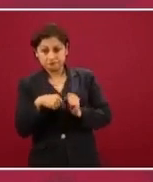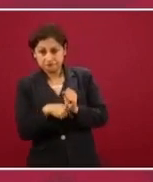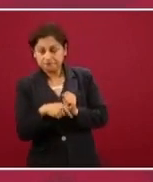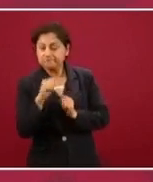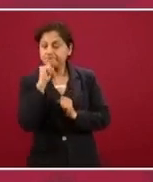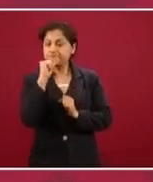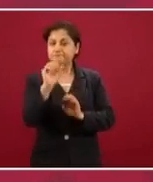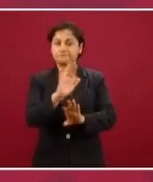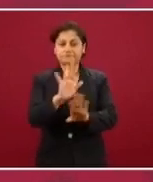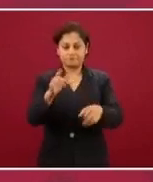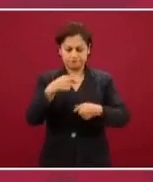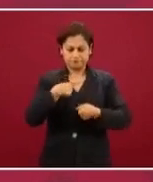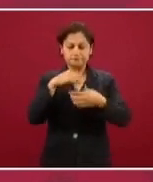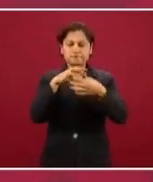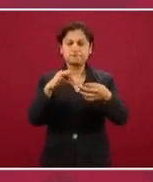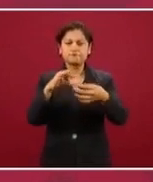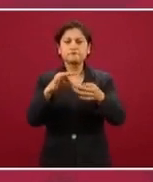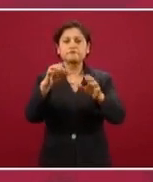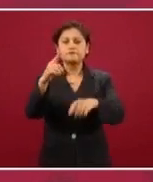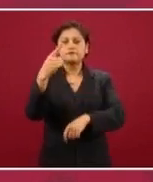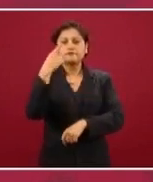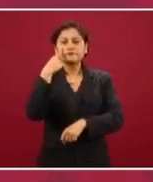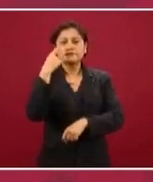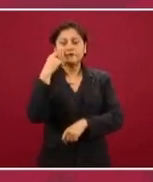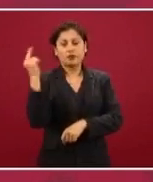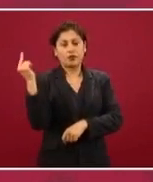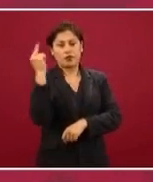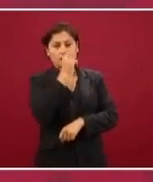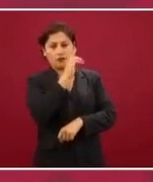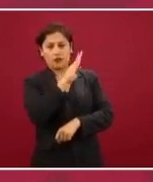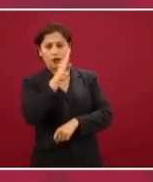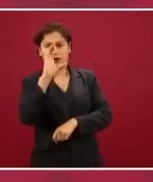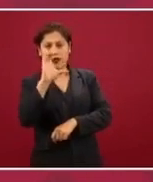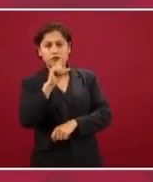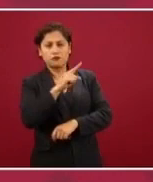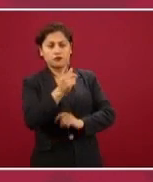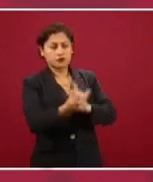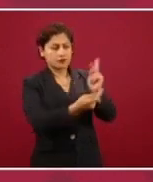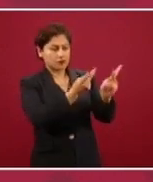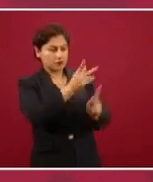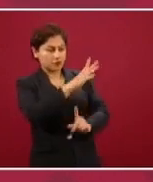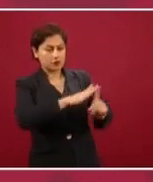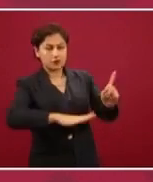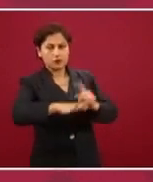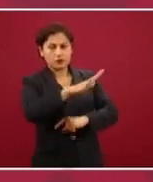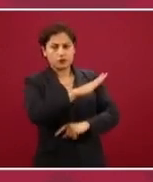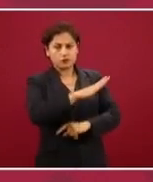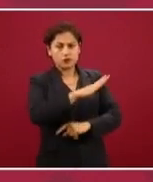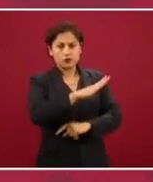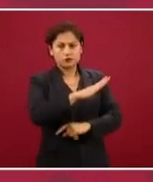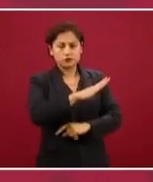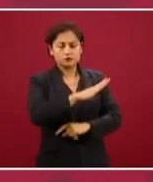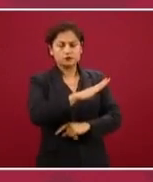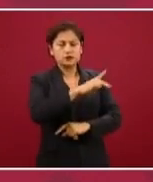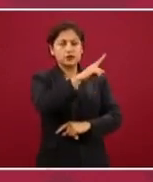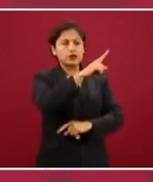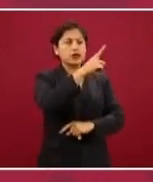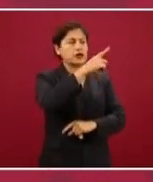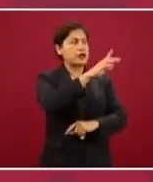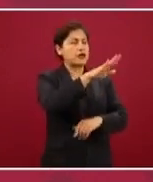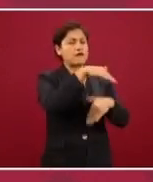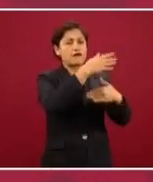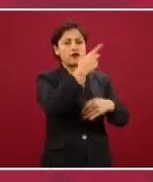Que si se lleva a cabo la consulta, va a quedar muy mal el país.